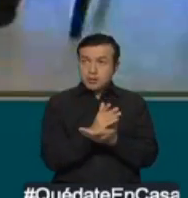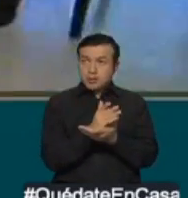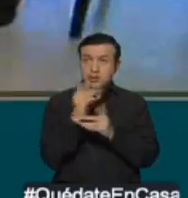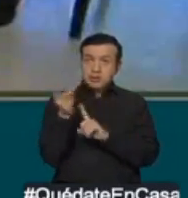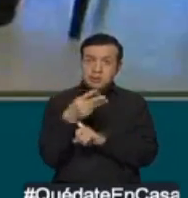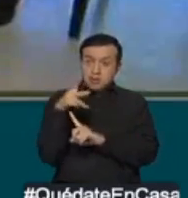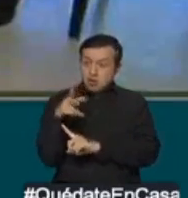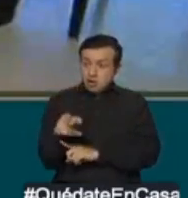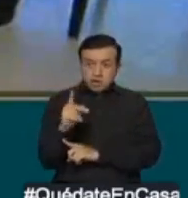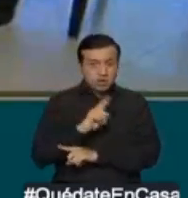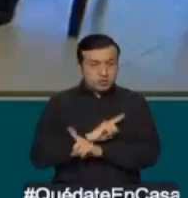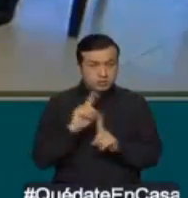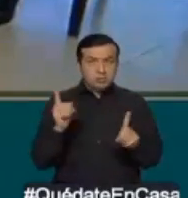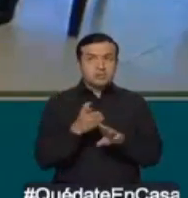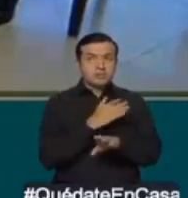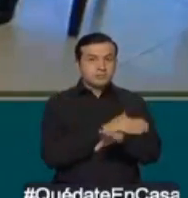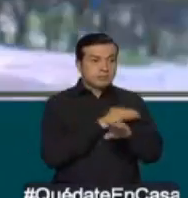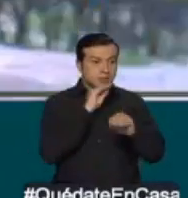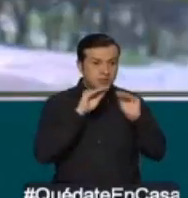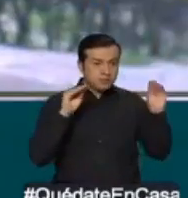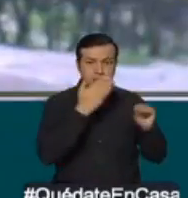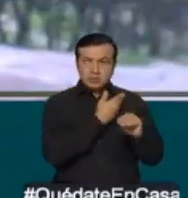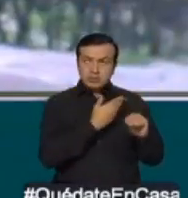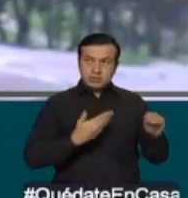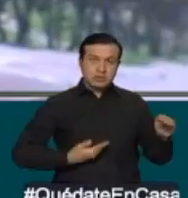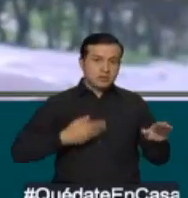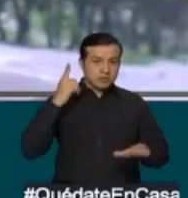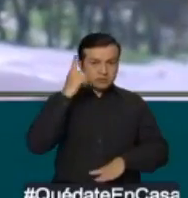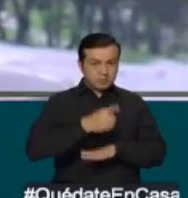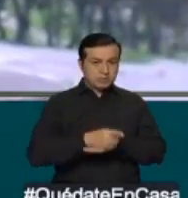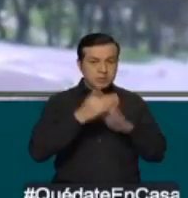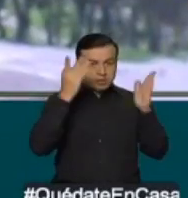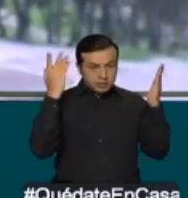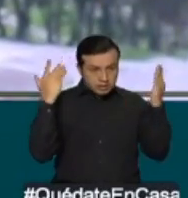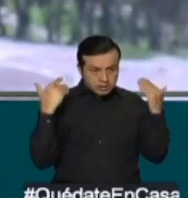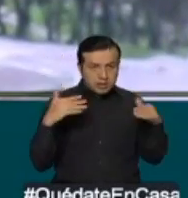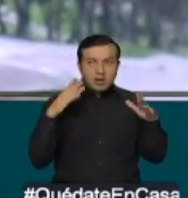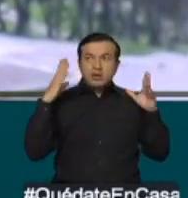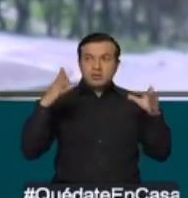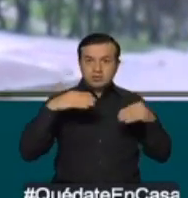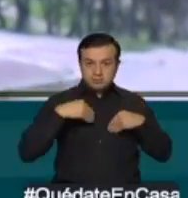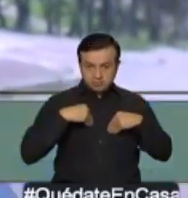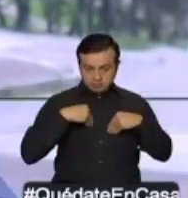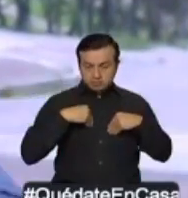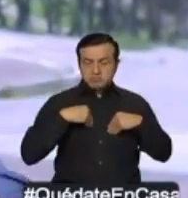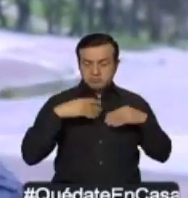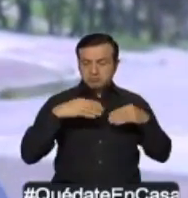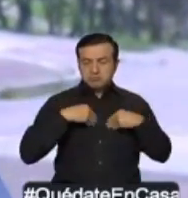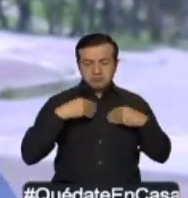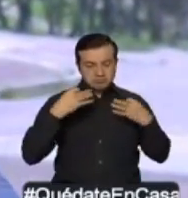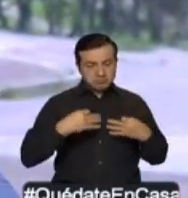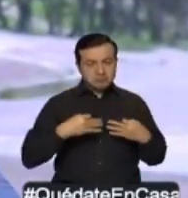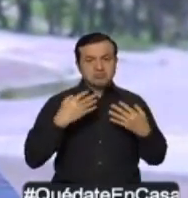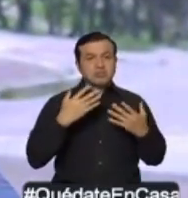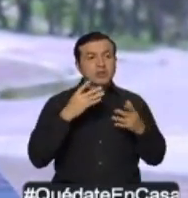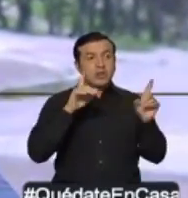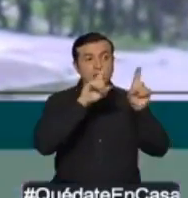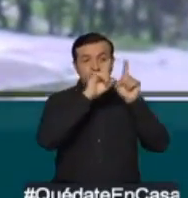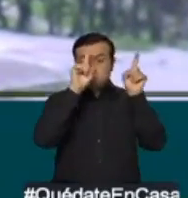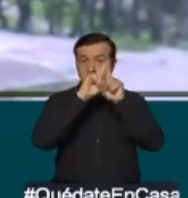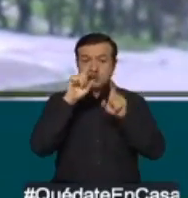falta de pago pero como dije anteriormente el presidente ya dispuso dictaminó a una orden que ha sido cumplida por el mintel y arkote felizmente a las